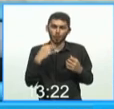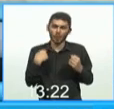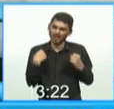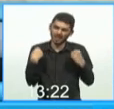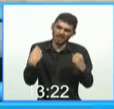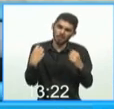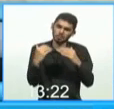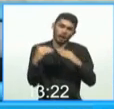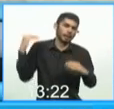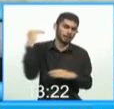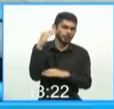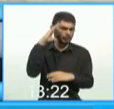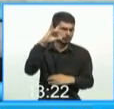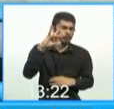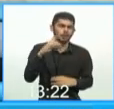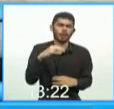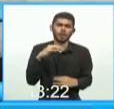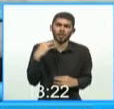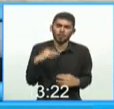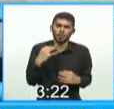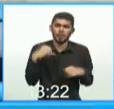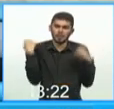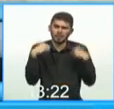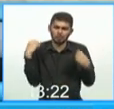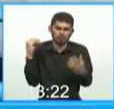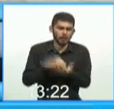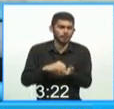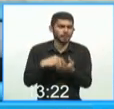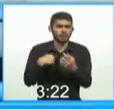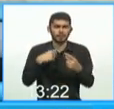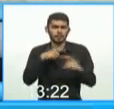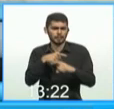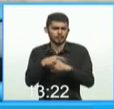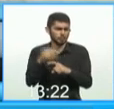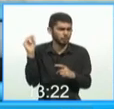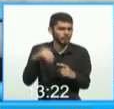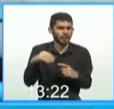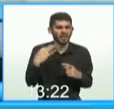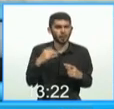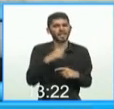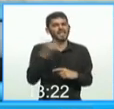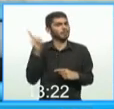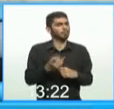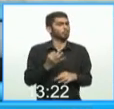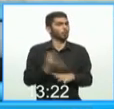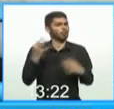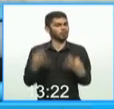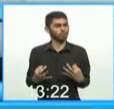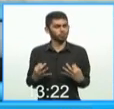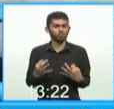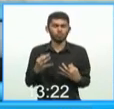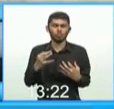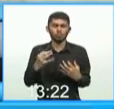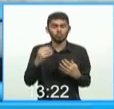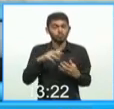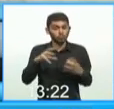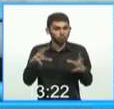esfuerzo de entrenarnos más de tener más competencia de ser 100% profesionales con esa idea en